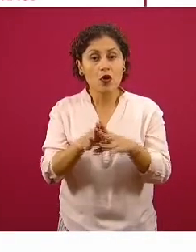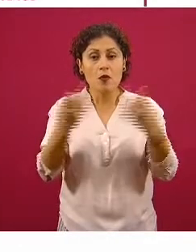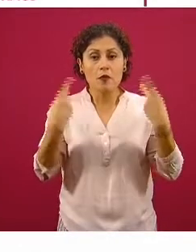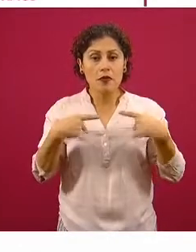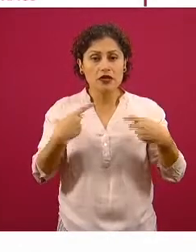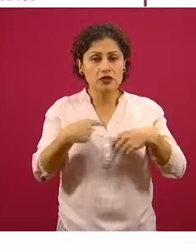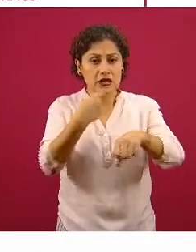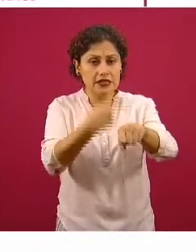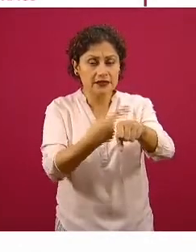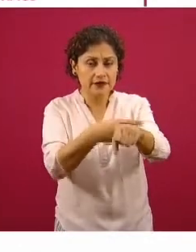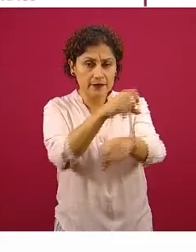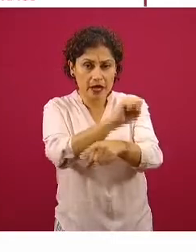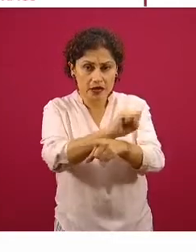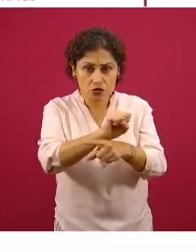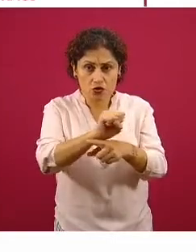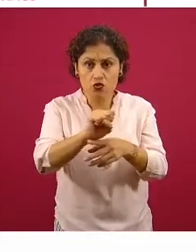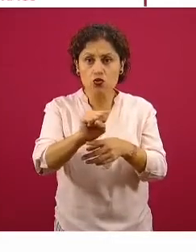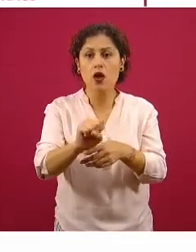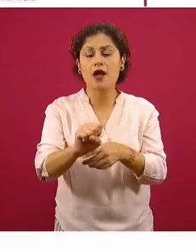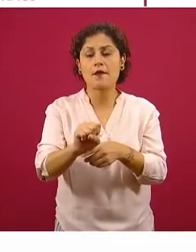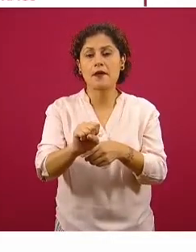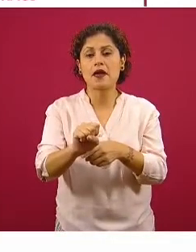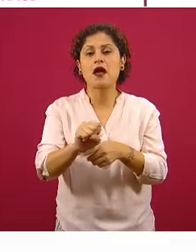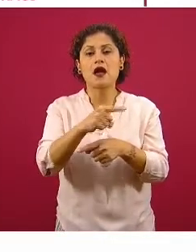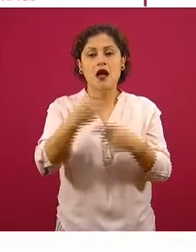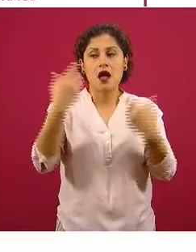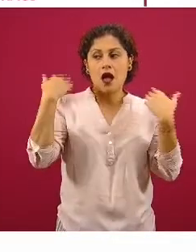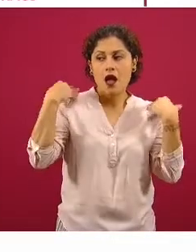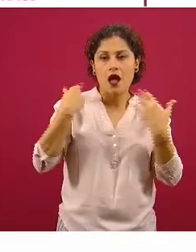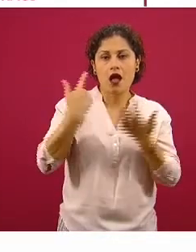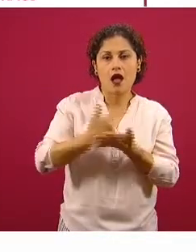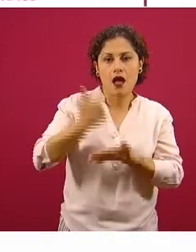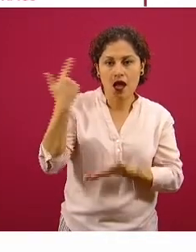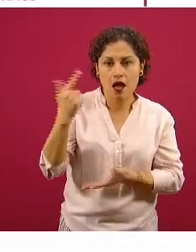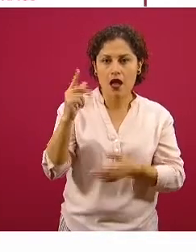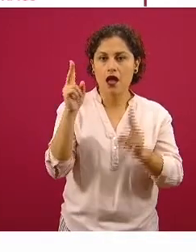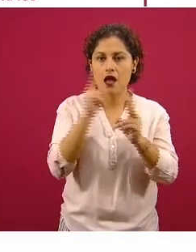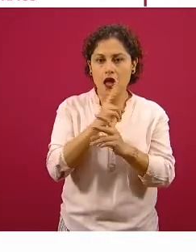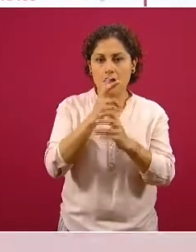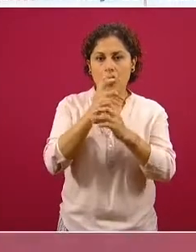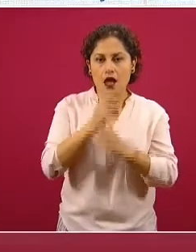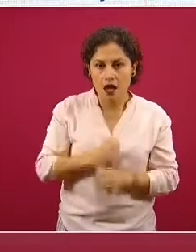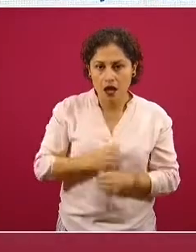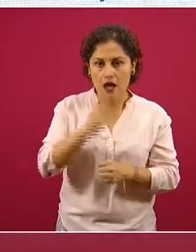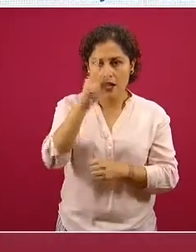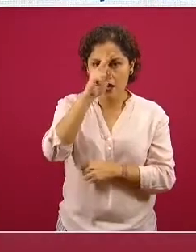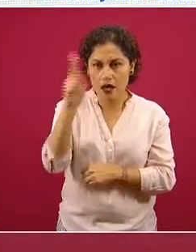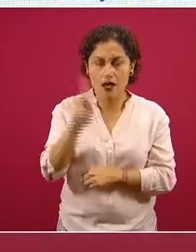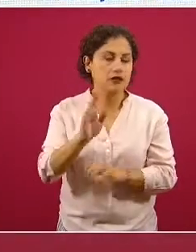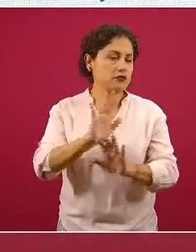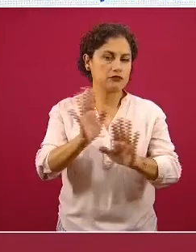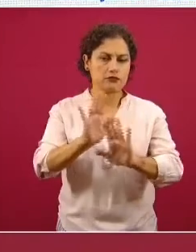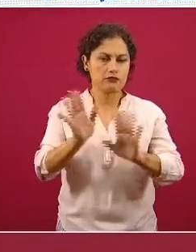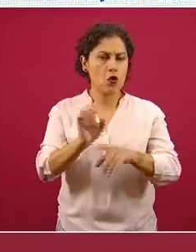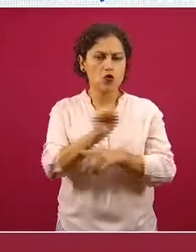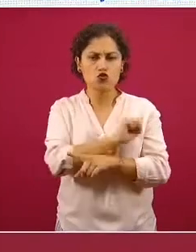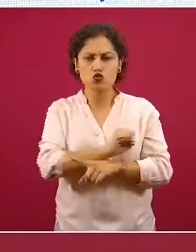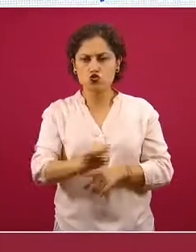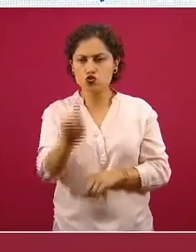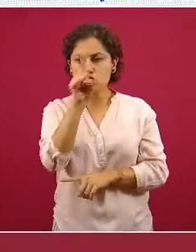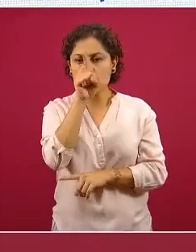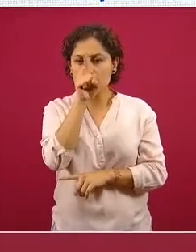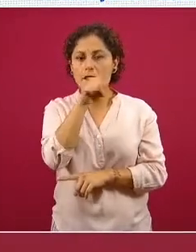leves, clínicamente leves, quienes no tienen neumonitis, quienes no tienen neumonía, quienes no están en estado crítico. Entonces vean ustedes